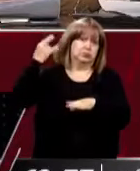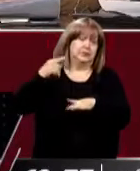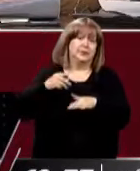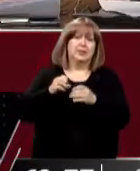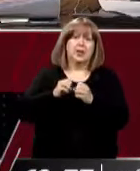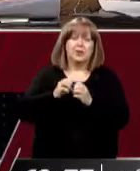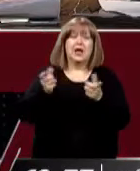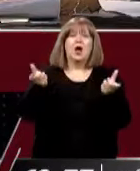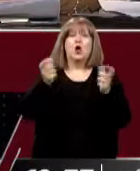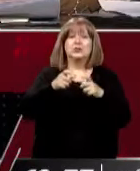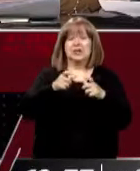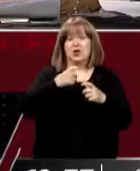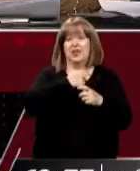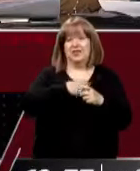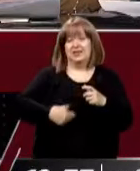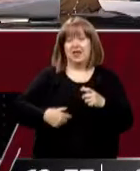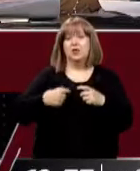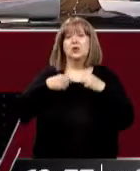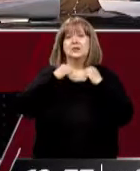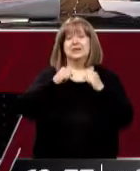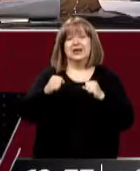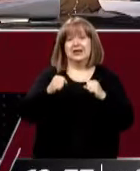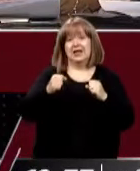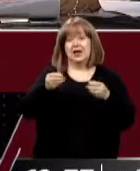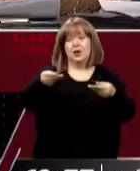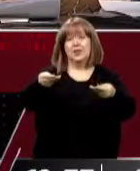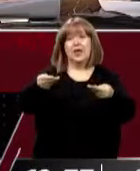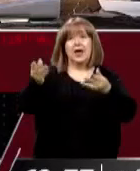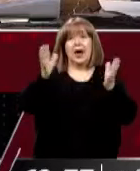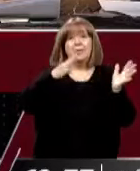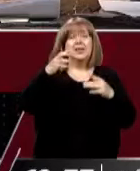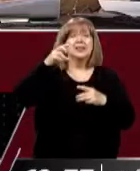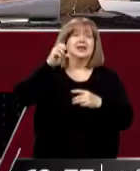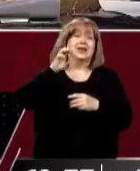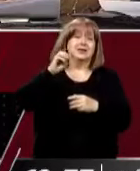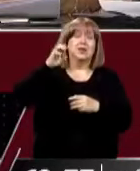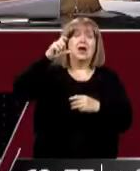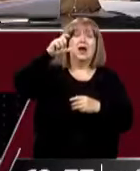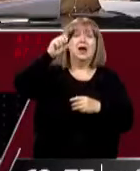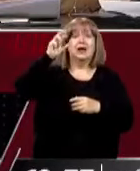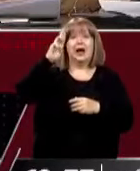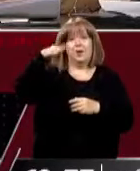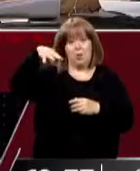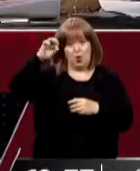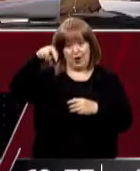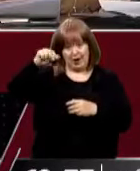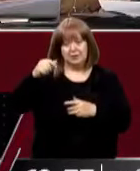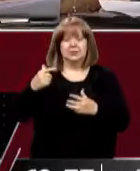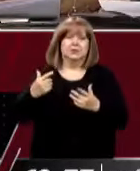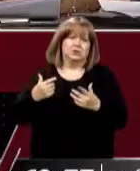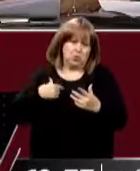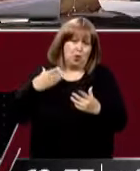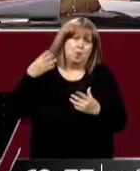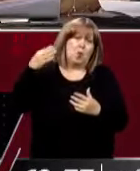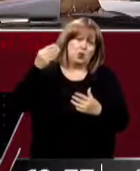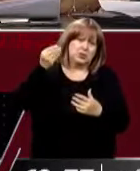que se estaba el Consejo de Estado, que era secretario de Ambiente, Guillermo Carmona. Entonces, con Humberto Mingorán hemos tenido reuniones que,